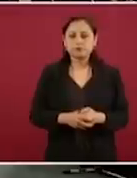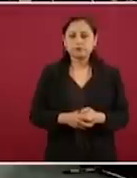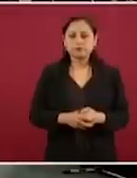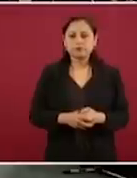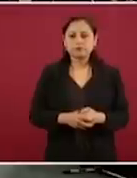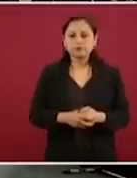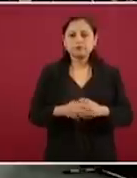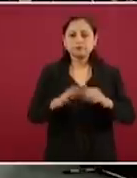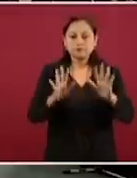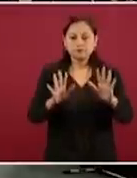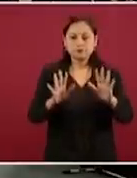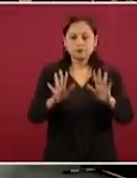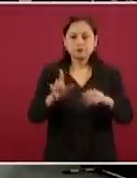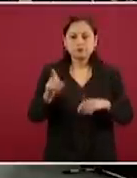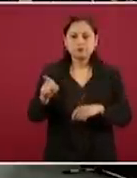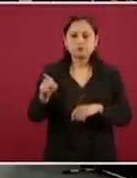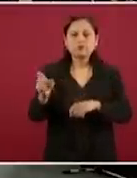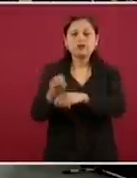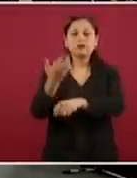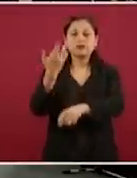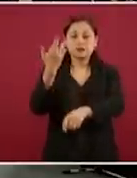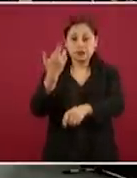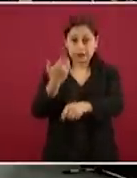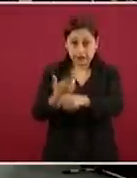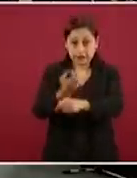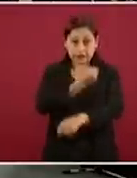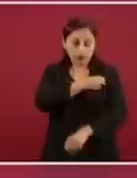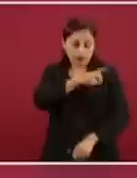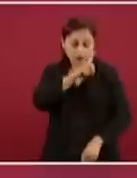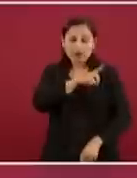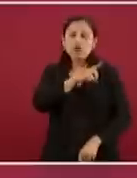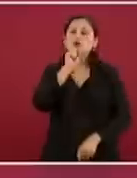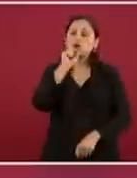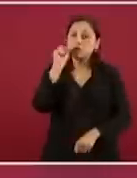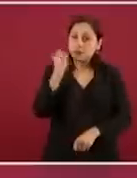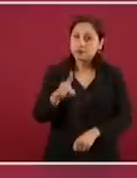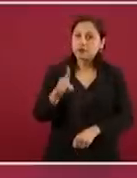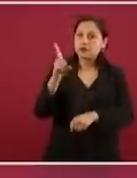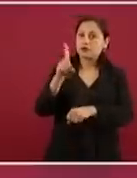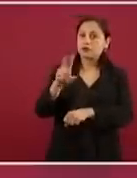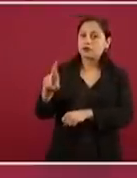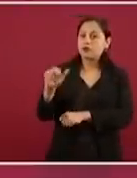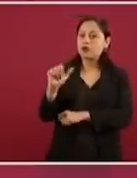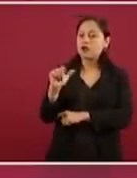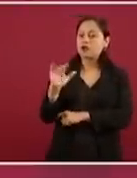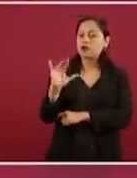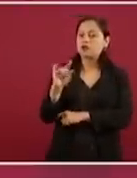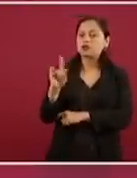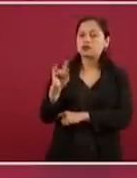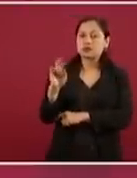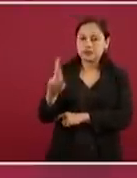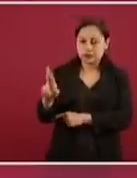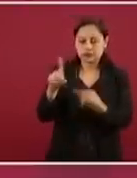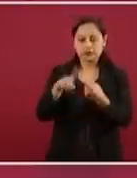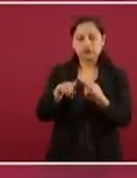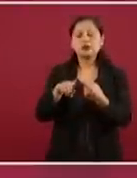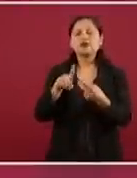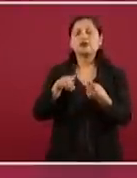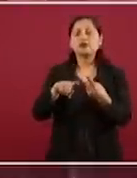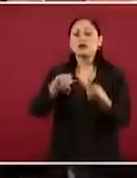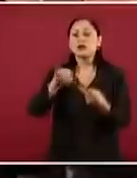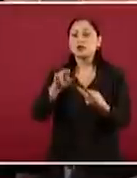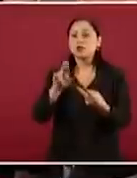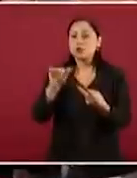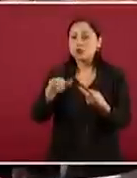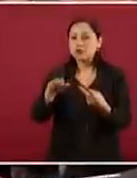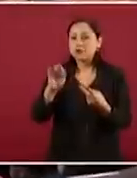Bueno, entonces el secretario de Salud también, el doctor Alcocer, o sea, Jorge Alcocer, Juan